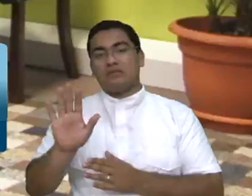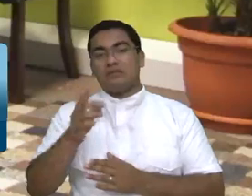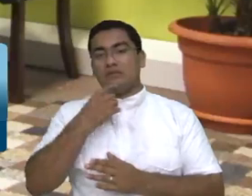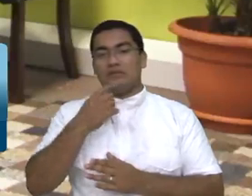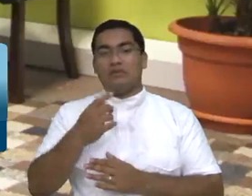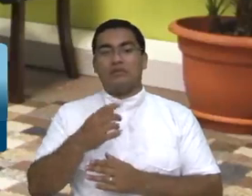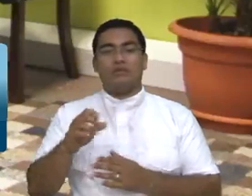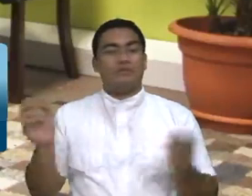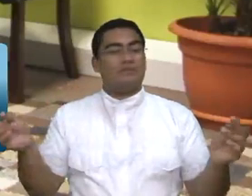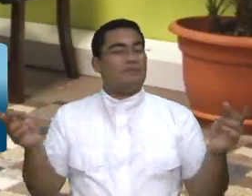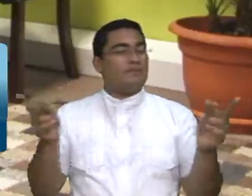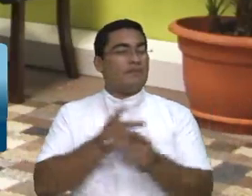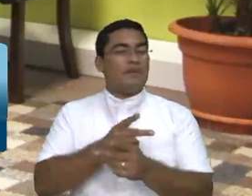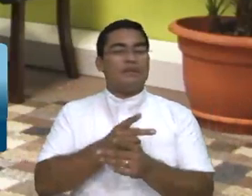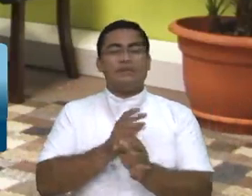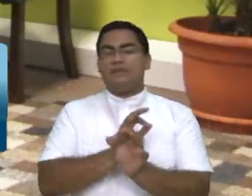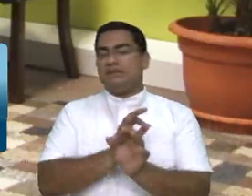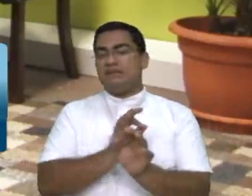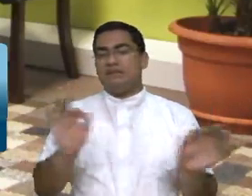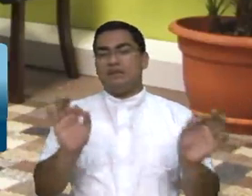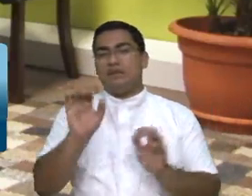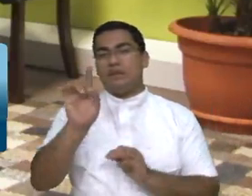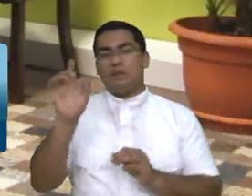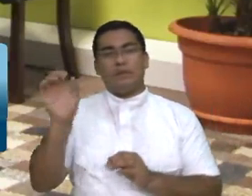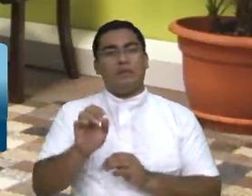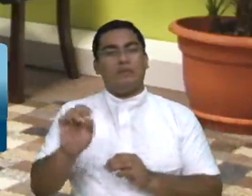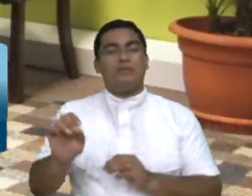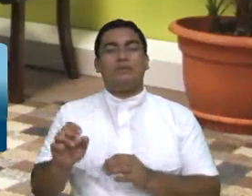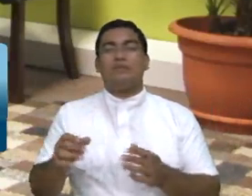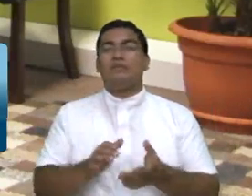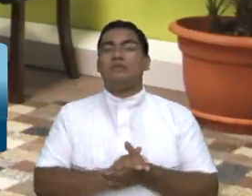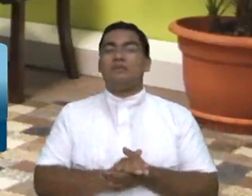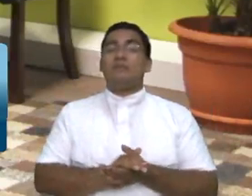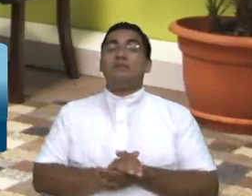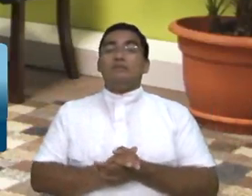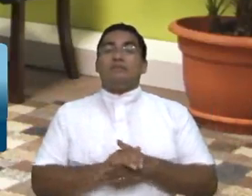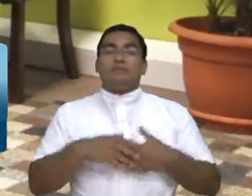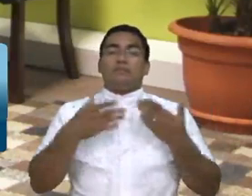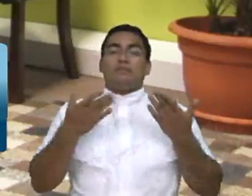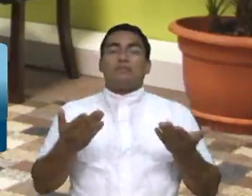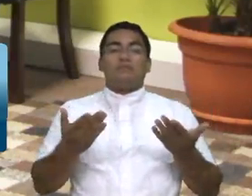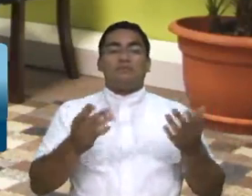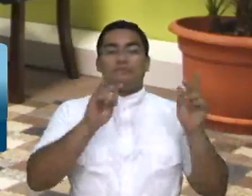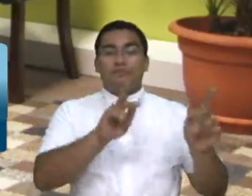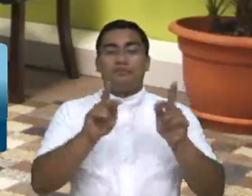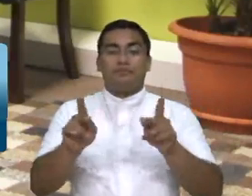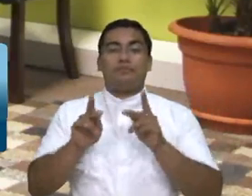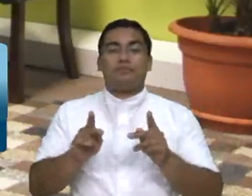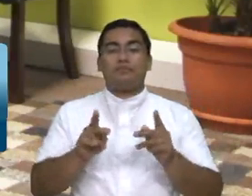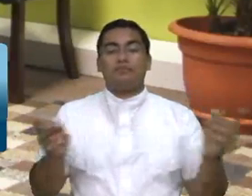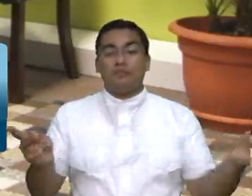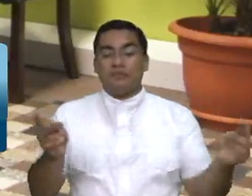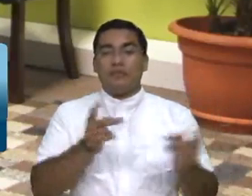severos es que tienen prácticamente no tienen nada, pues menos del 1% de actividad. Entonces, las personas que son severas van a